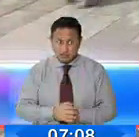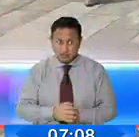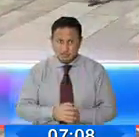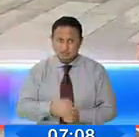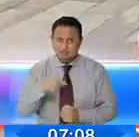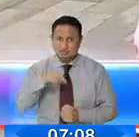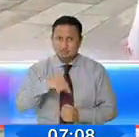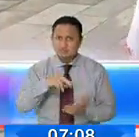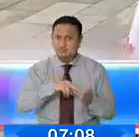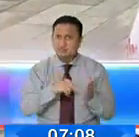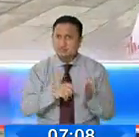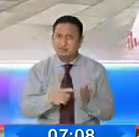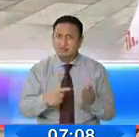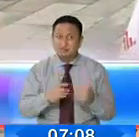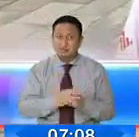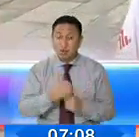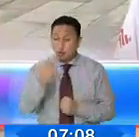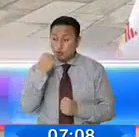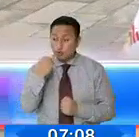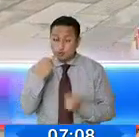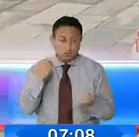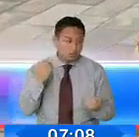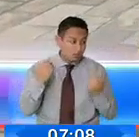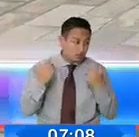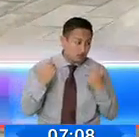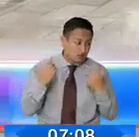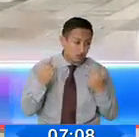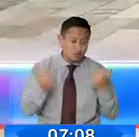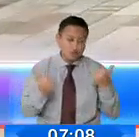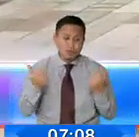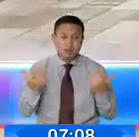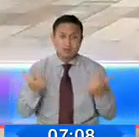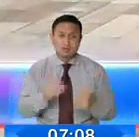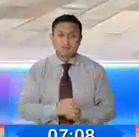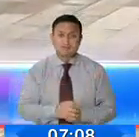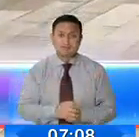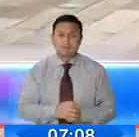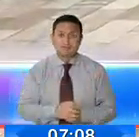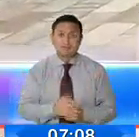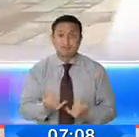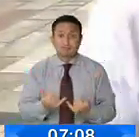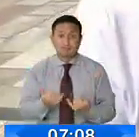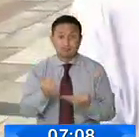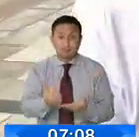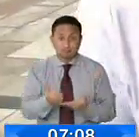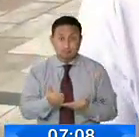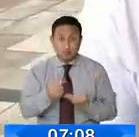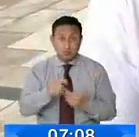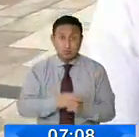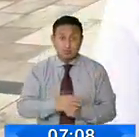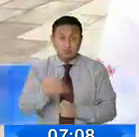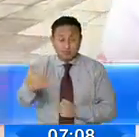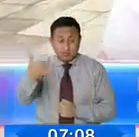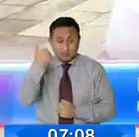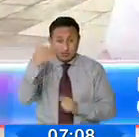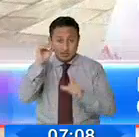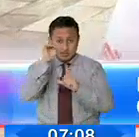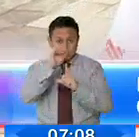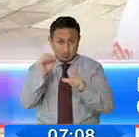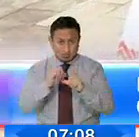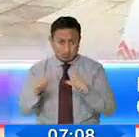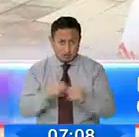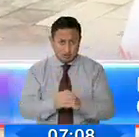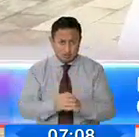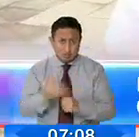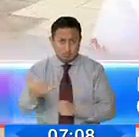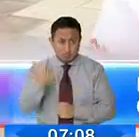implica o comemos o me curo. La atención ahora está solo por telemedicina. En el caso nos